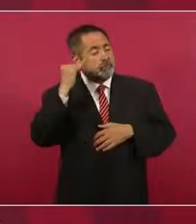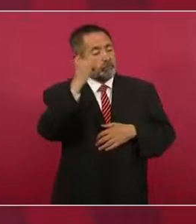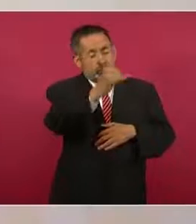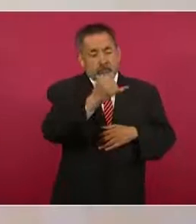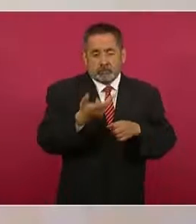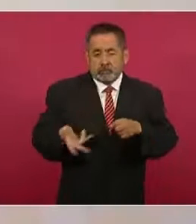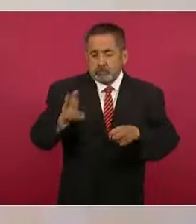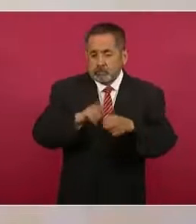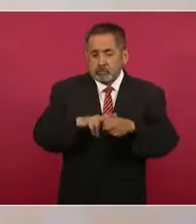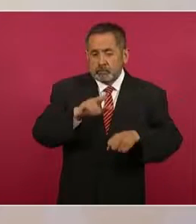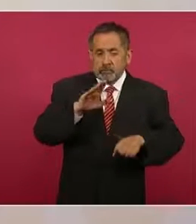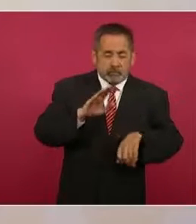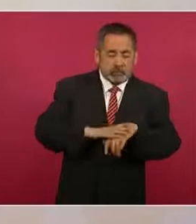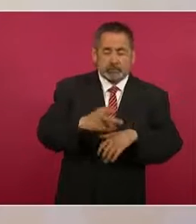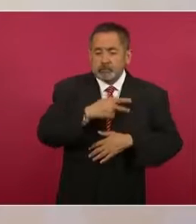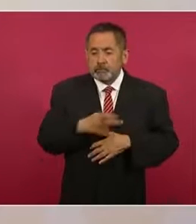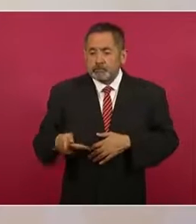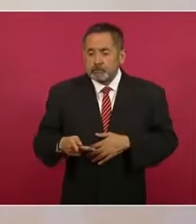pobres,